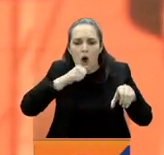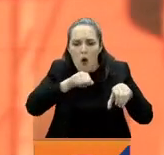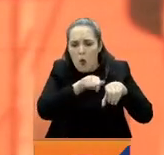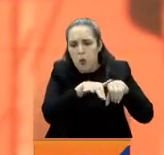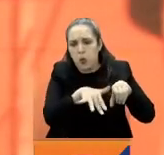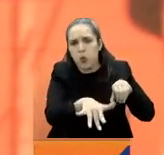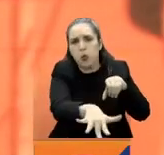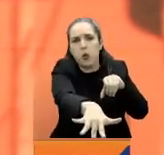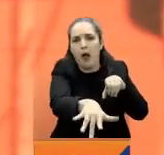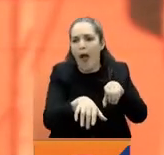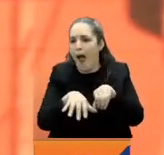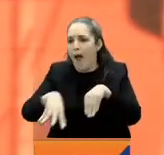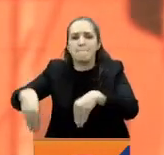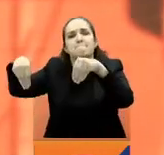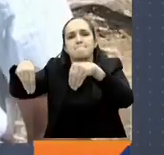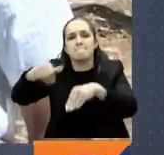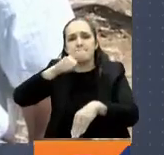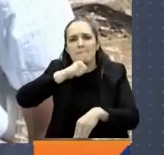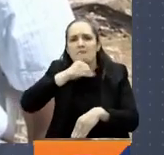situación en este momento?